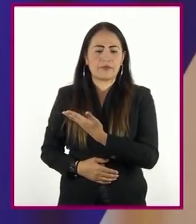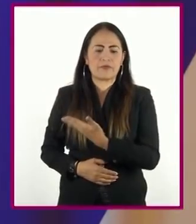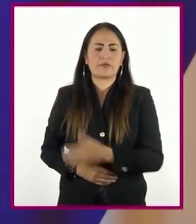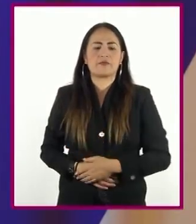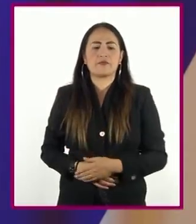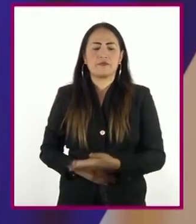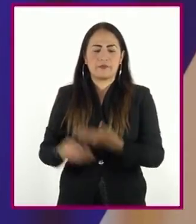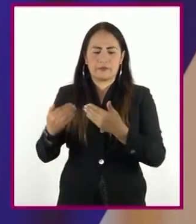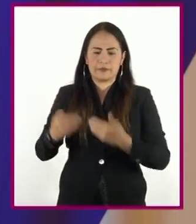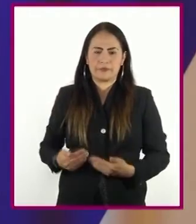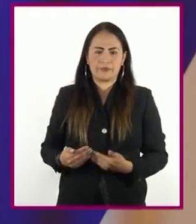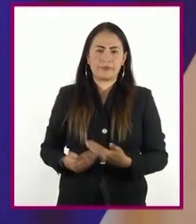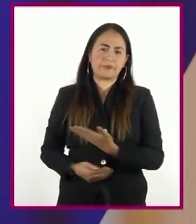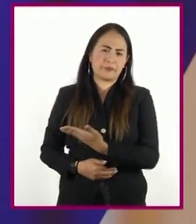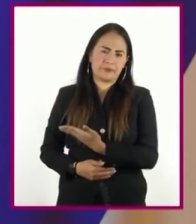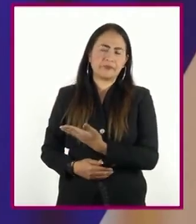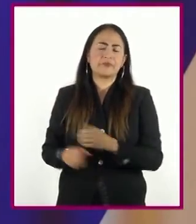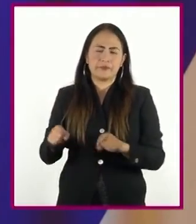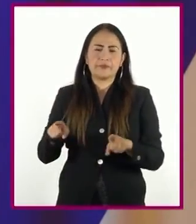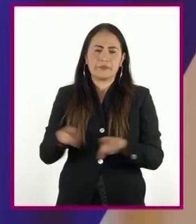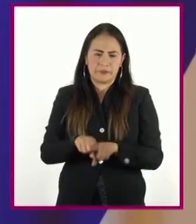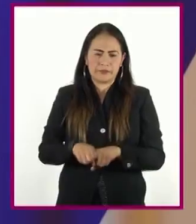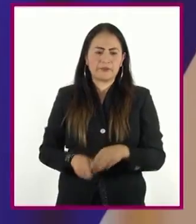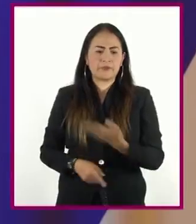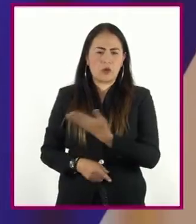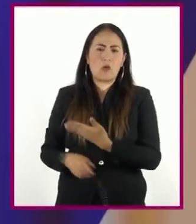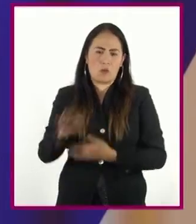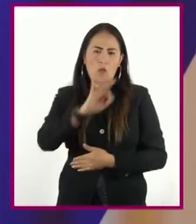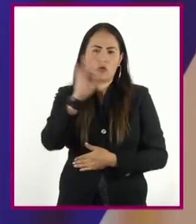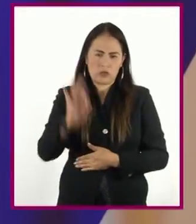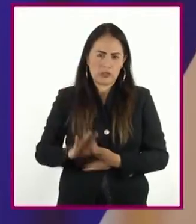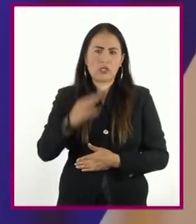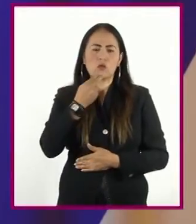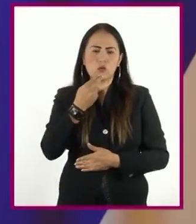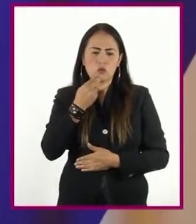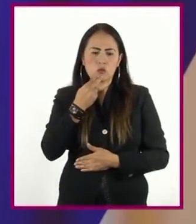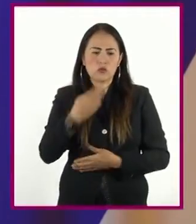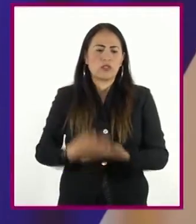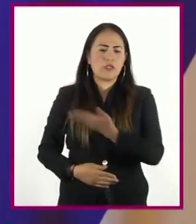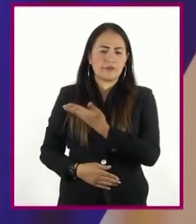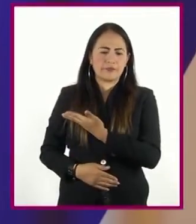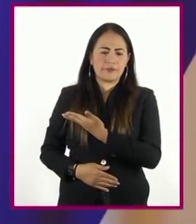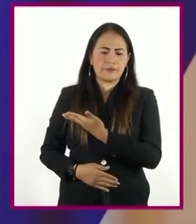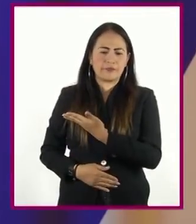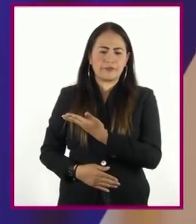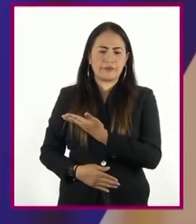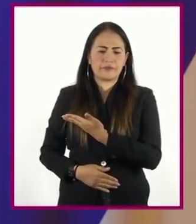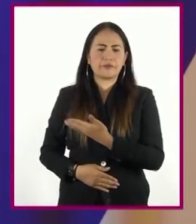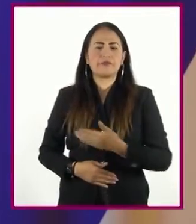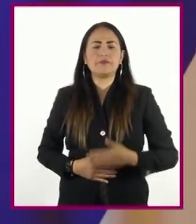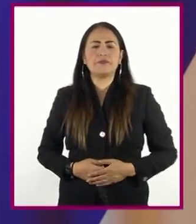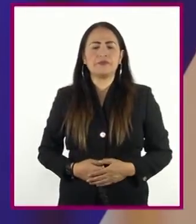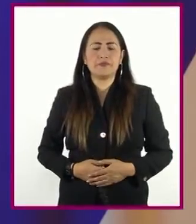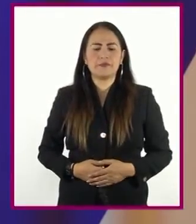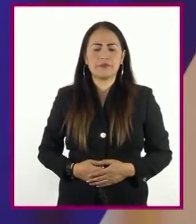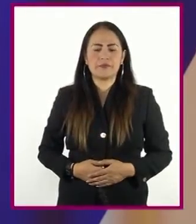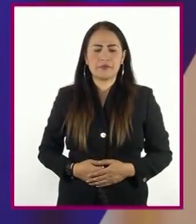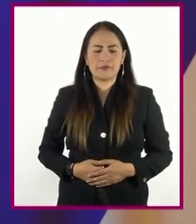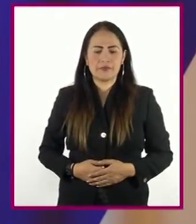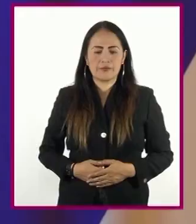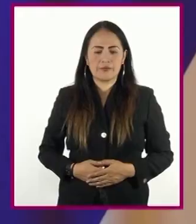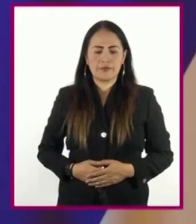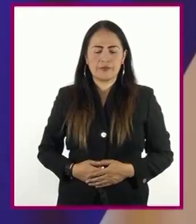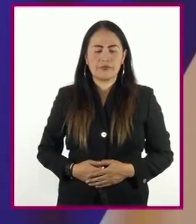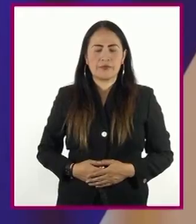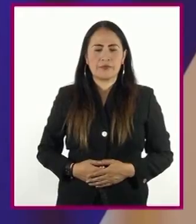grados y también pueden obtenerse usando los porcentajes. Porcentaje de la categoría entre 100% es igual a